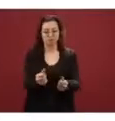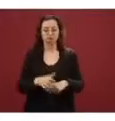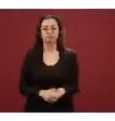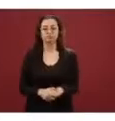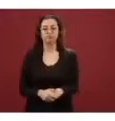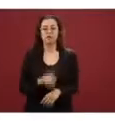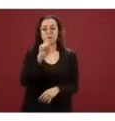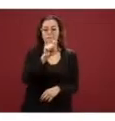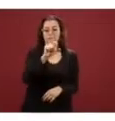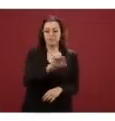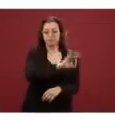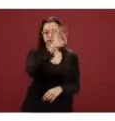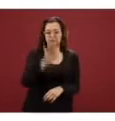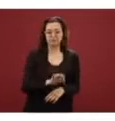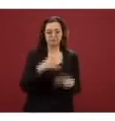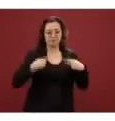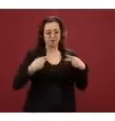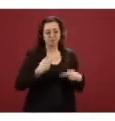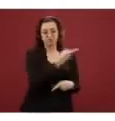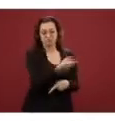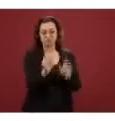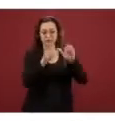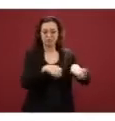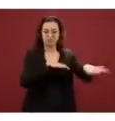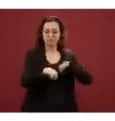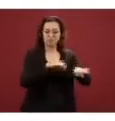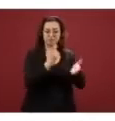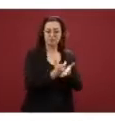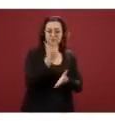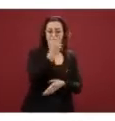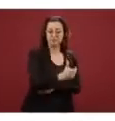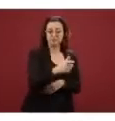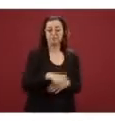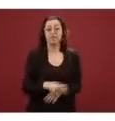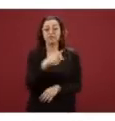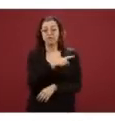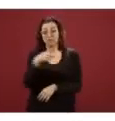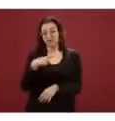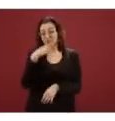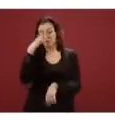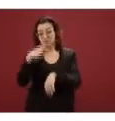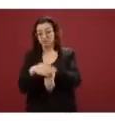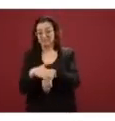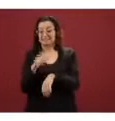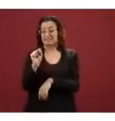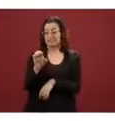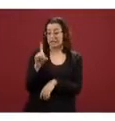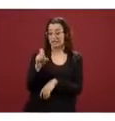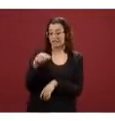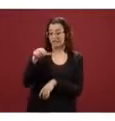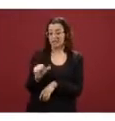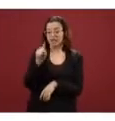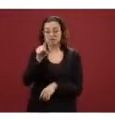Cerca de un 20% por concepto de pago de salarios. Y aquí quiero aclarar que la Secretaría de la Defensa Nacional ha sido